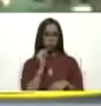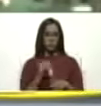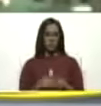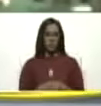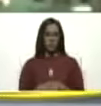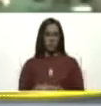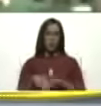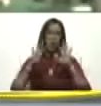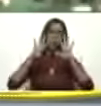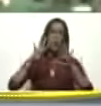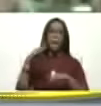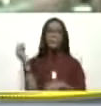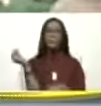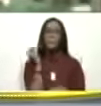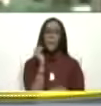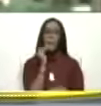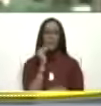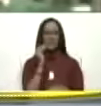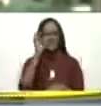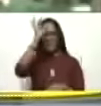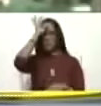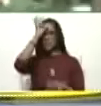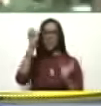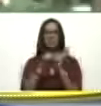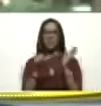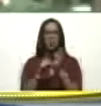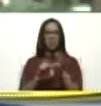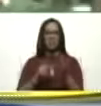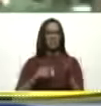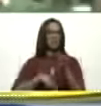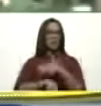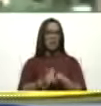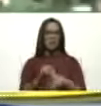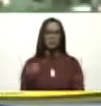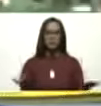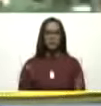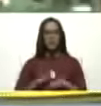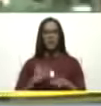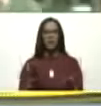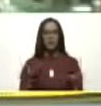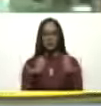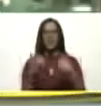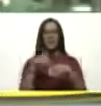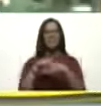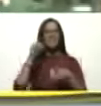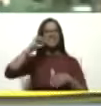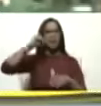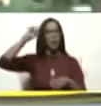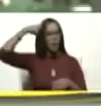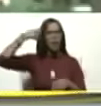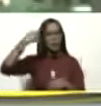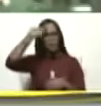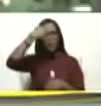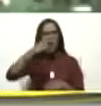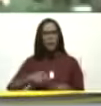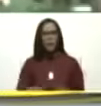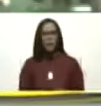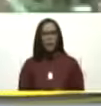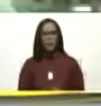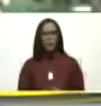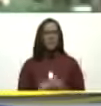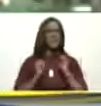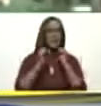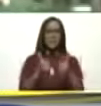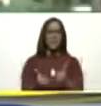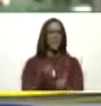los nueve patarucos que no se sabe de dónde salieron, porque cuando vienen elecciones sí se acuerdan del pueblo y empiezan